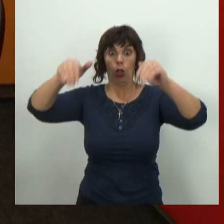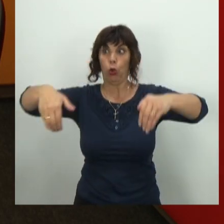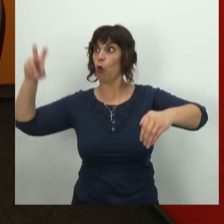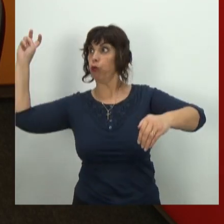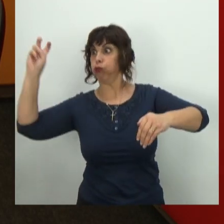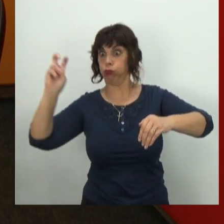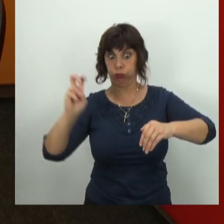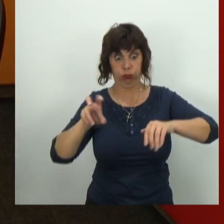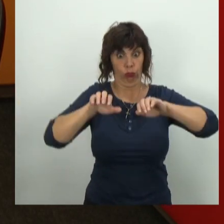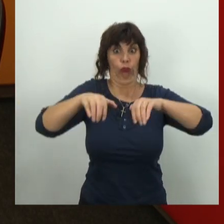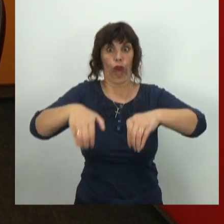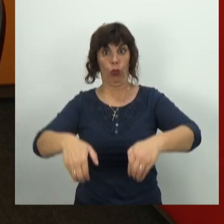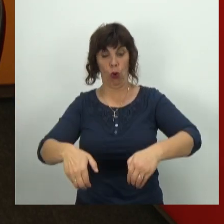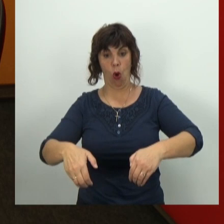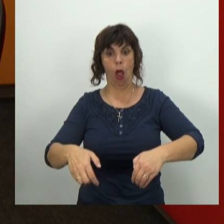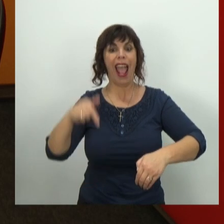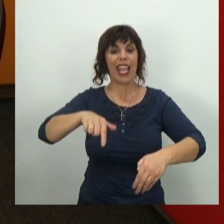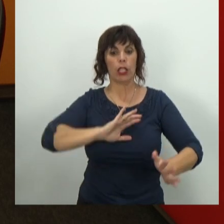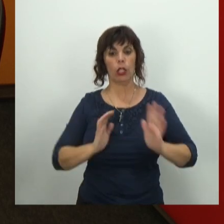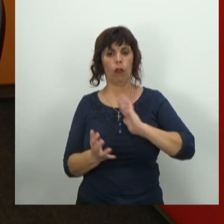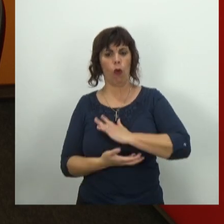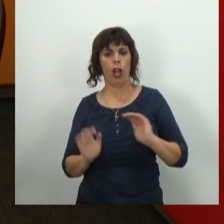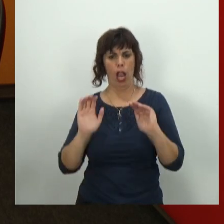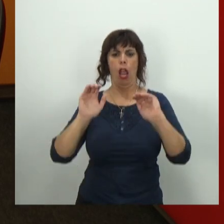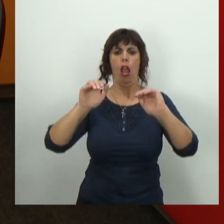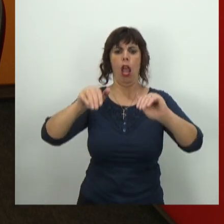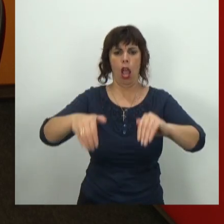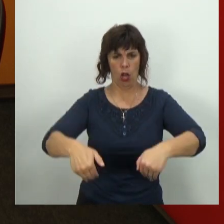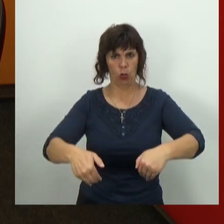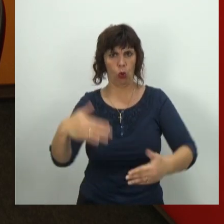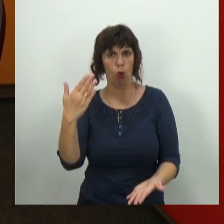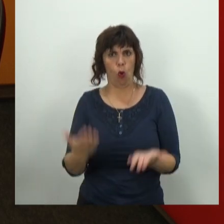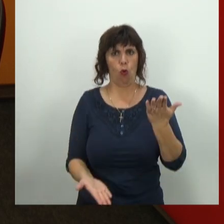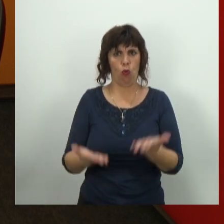Y entonces Jesucristo juzgará a los vivos y los muertos.